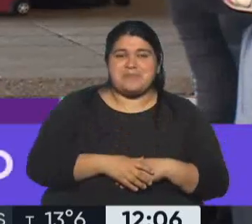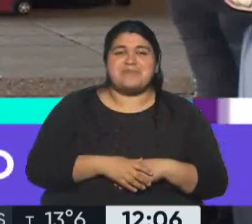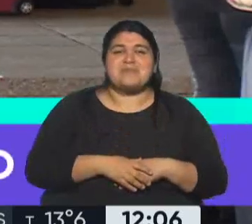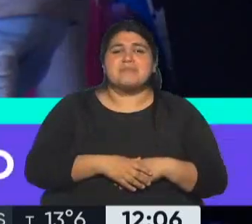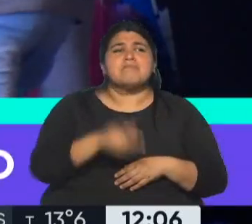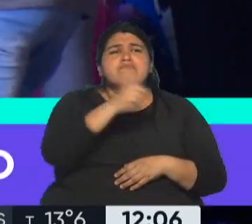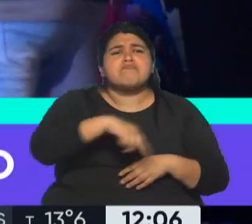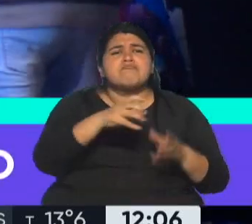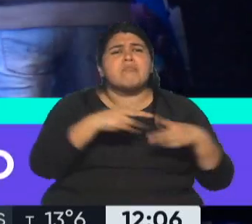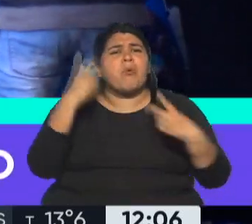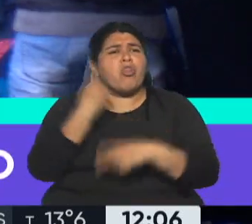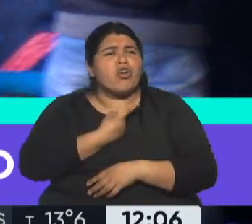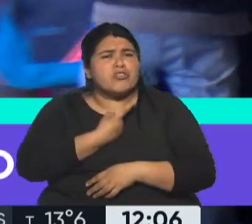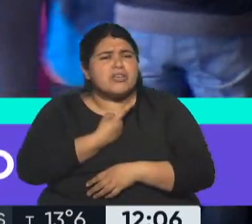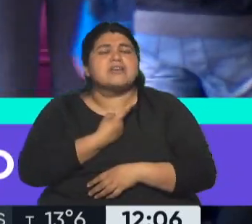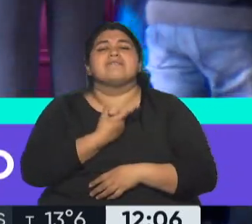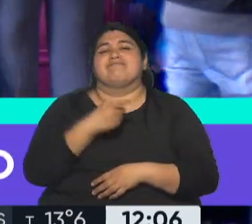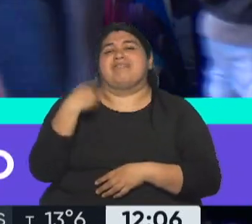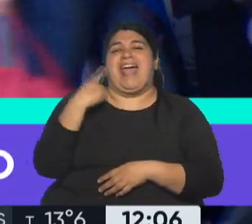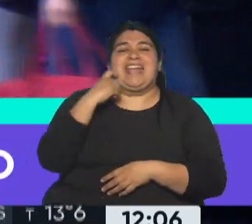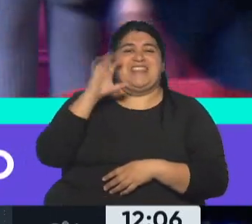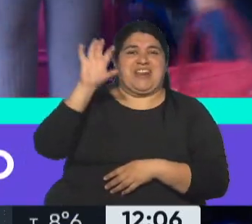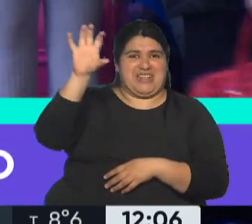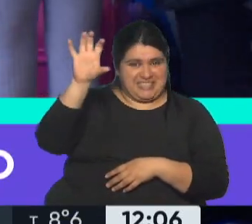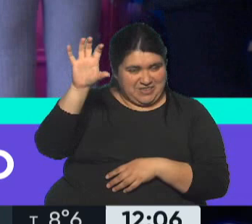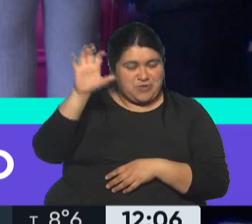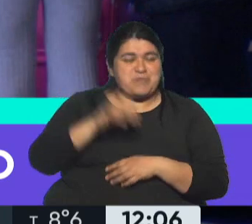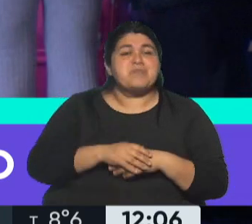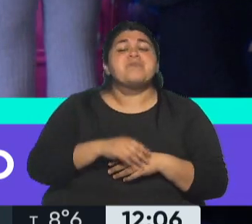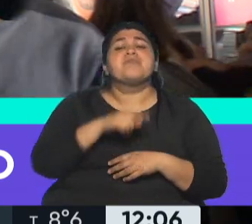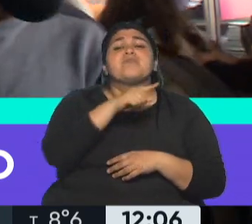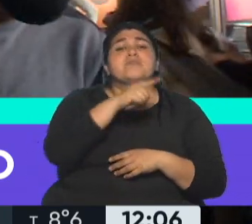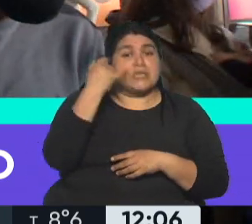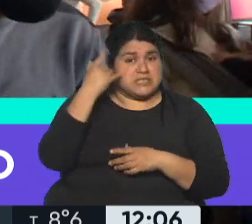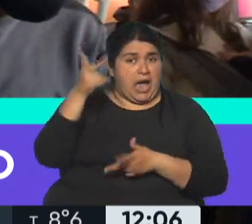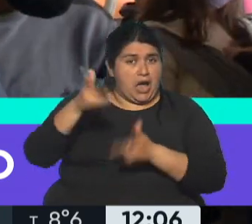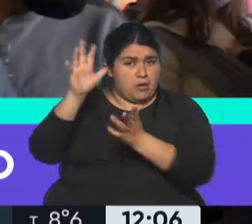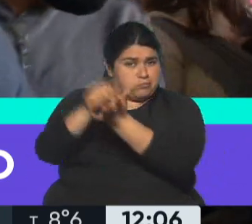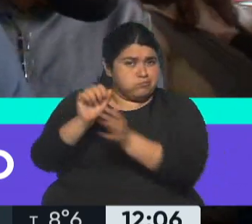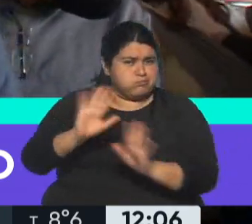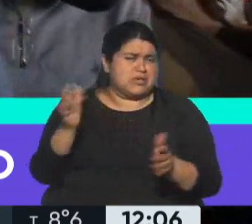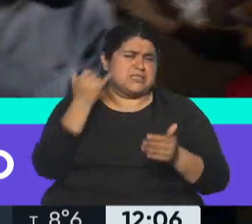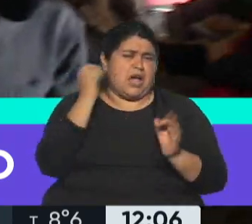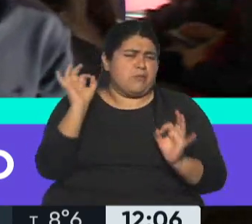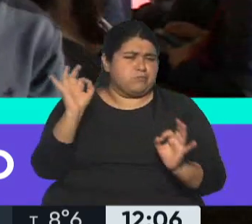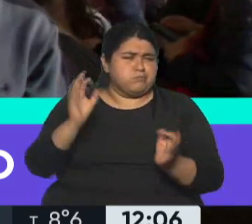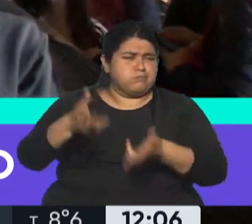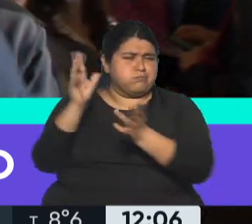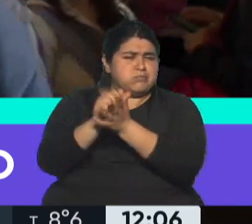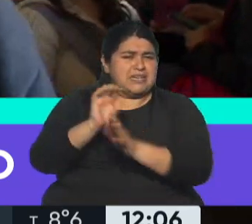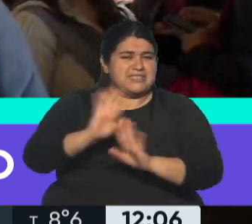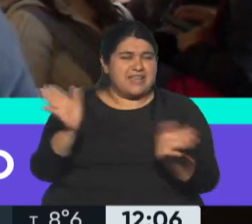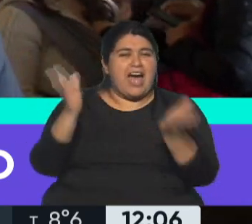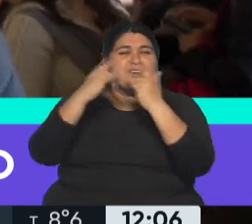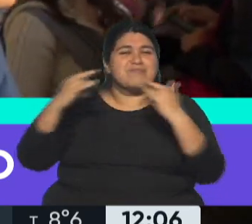Chicos, ¿a dónde viajan? Hola, viajamos a Entre Ríos, a las termas de Villa Elisa. ¿Ya tienen el alojamiento? Sí, sí, tenemos todo, todos los bungalows de ahí de